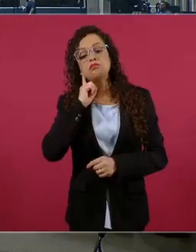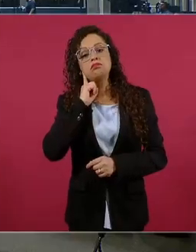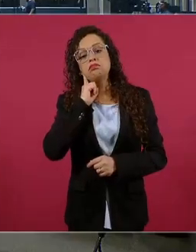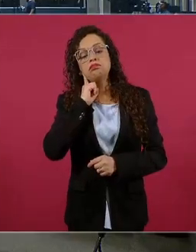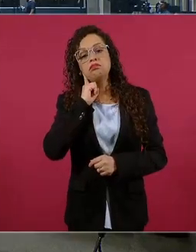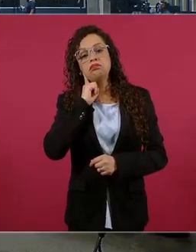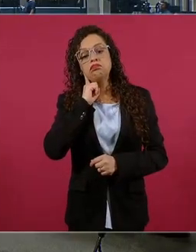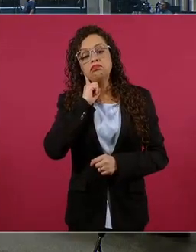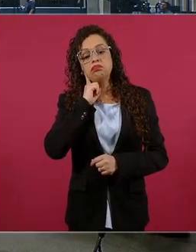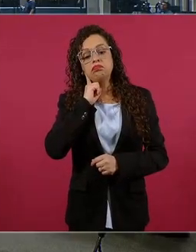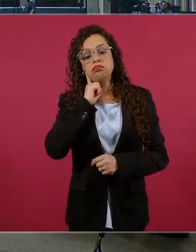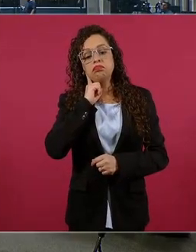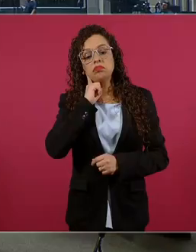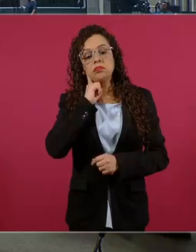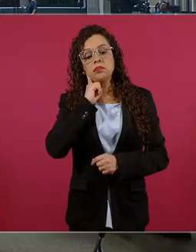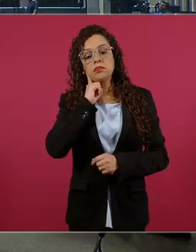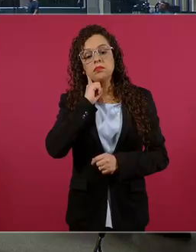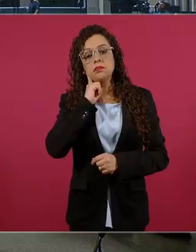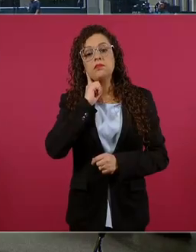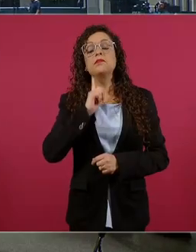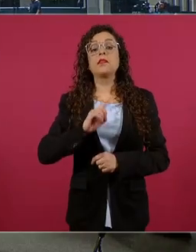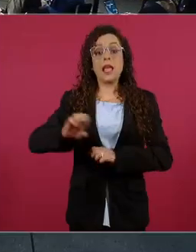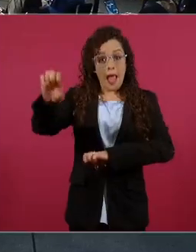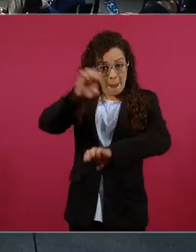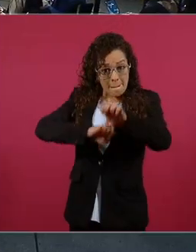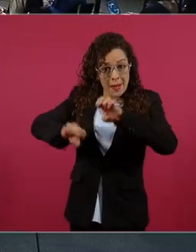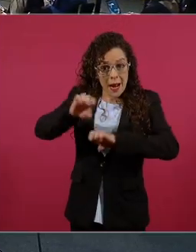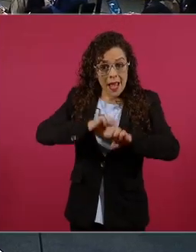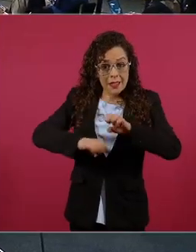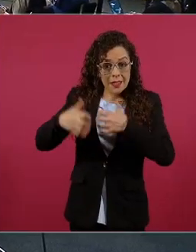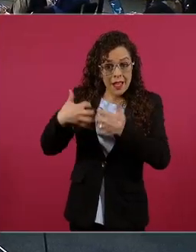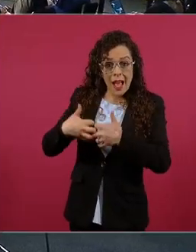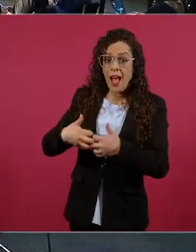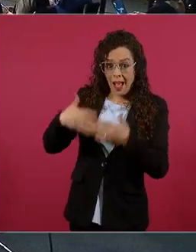Ahí están las empresas. Lo que pasa que